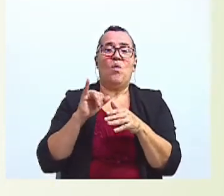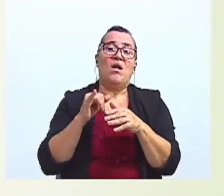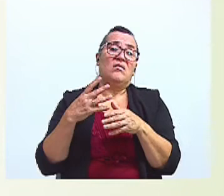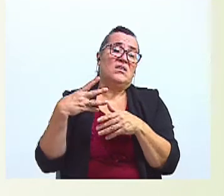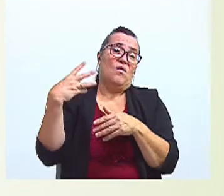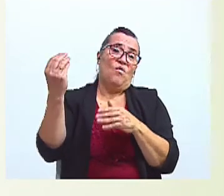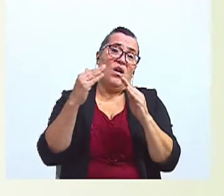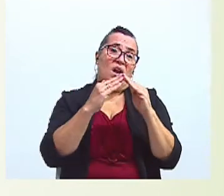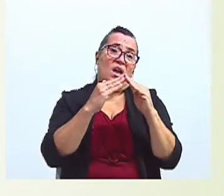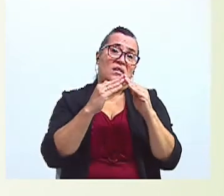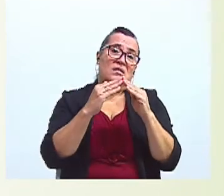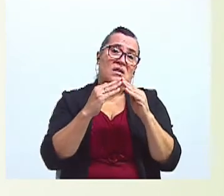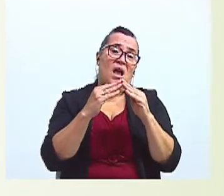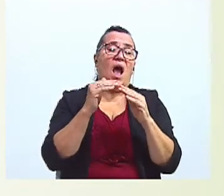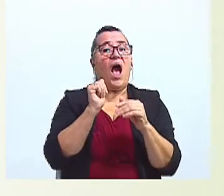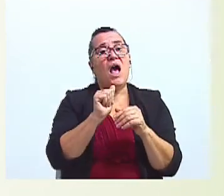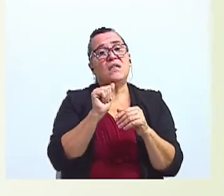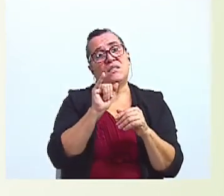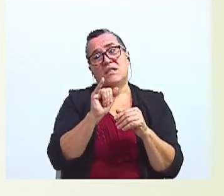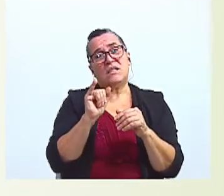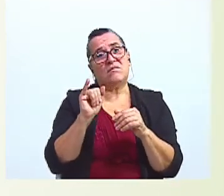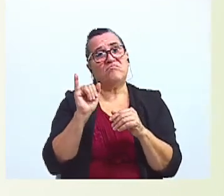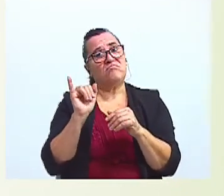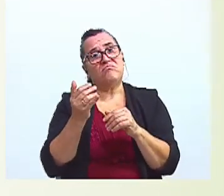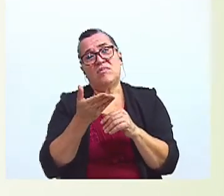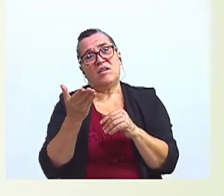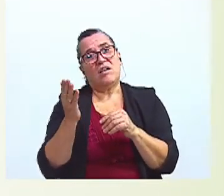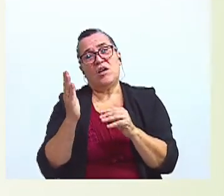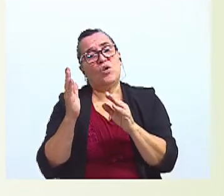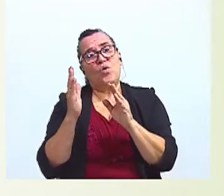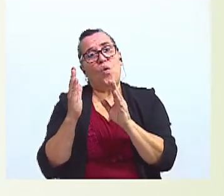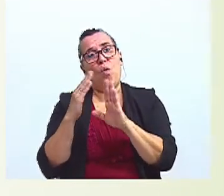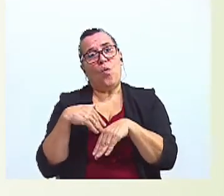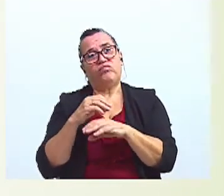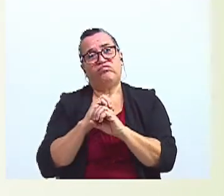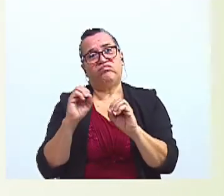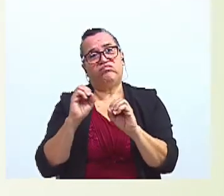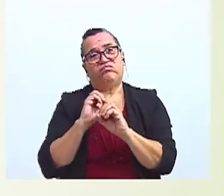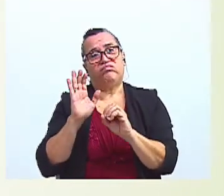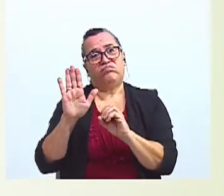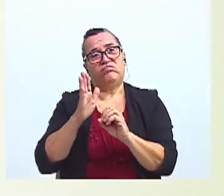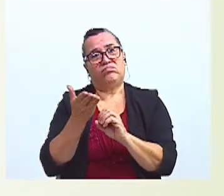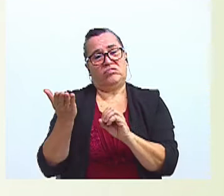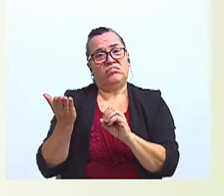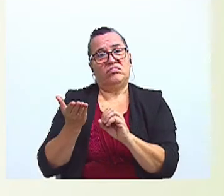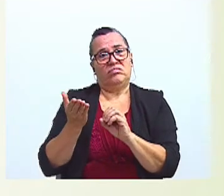casa, así que no están sus pertenencias.